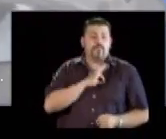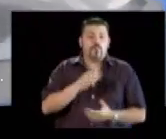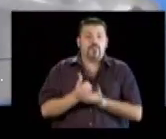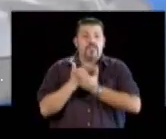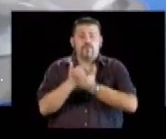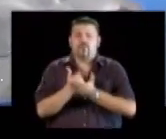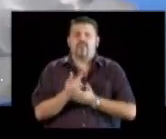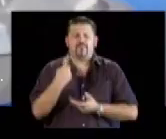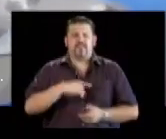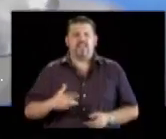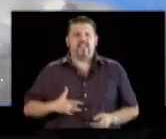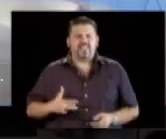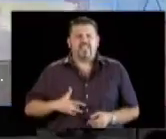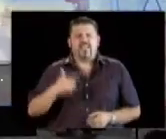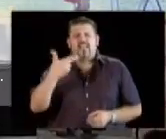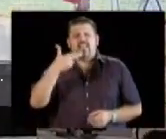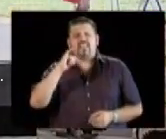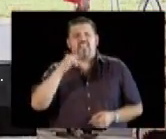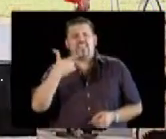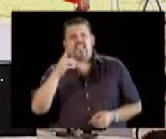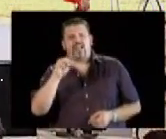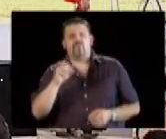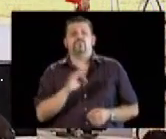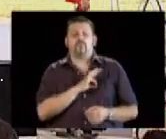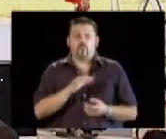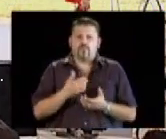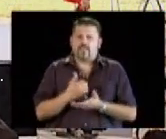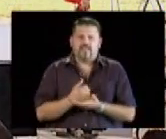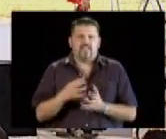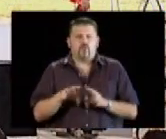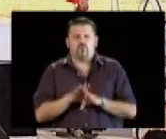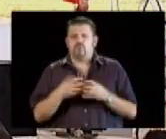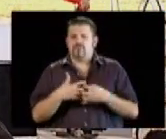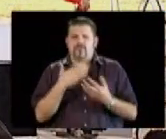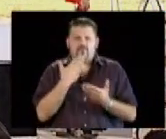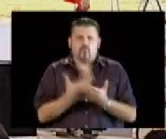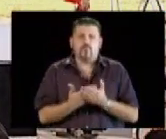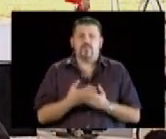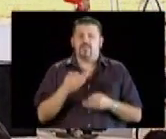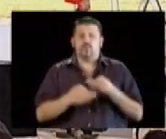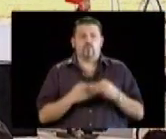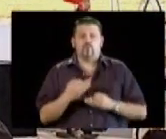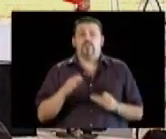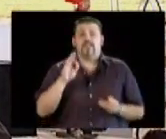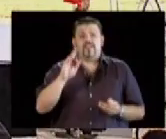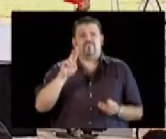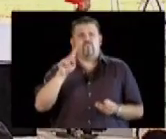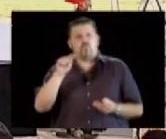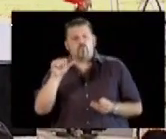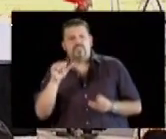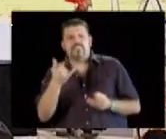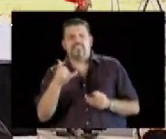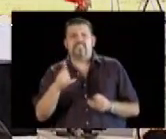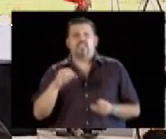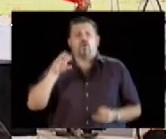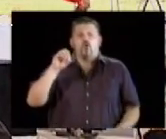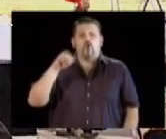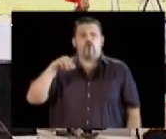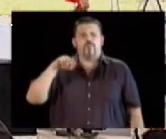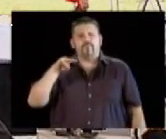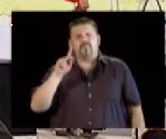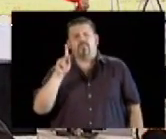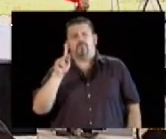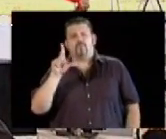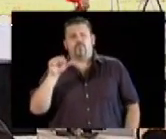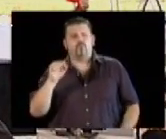hígado y que va a ayudar a restablecer el proceso enzimático del hígado. Pero además el Egofrutas con el OmniPlus para la cruza en la